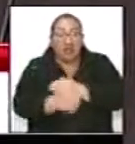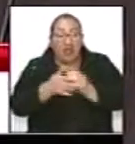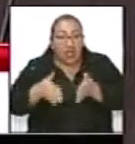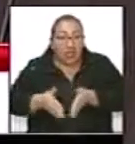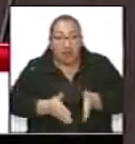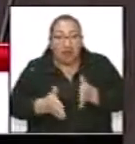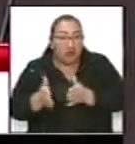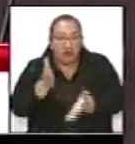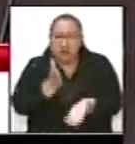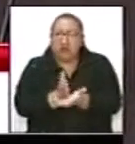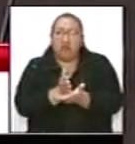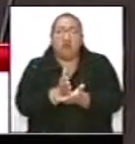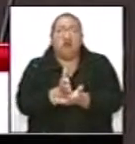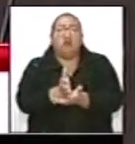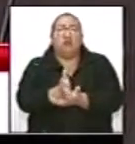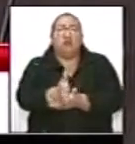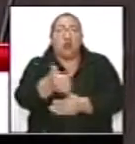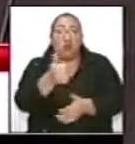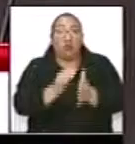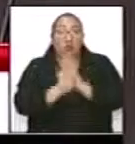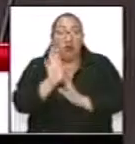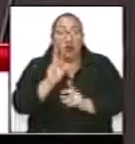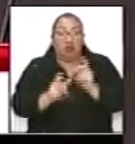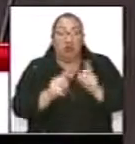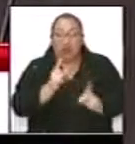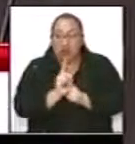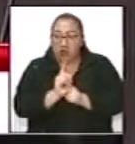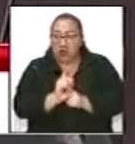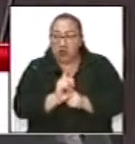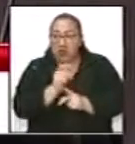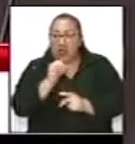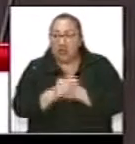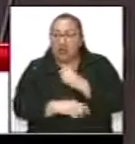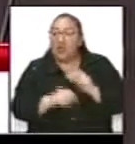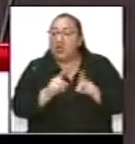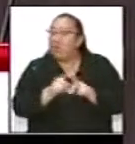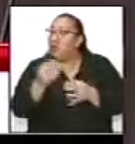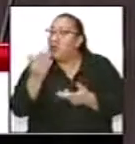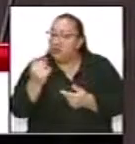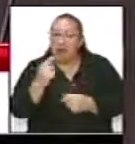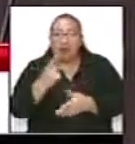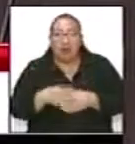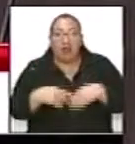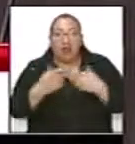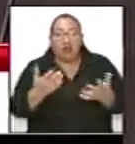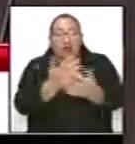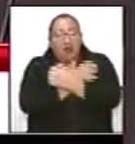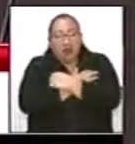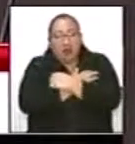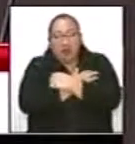de la rectitud y del éxito personal, hay un país que te espera para darte un